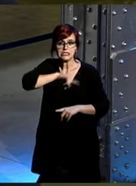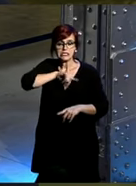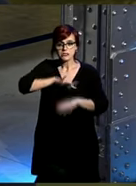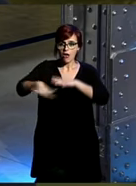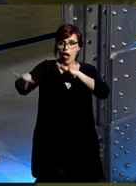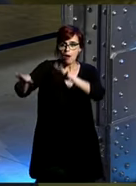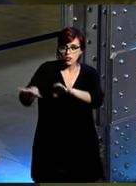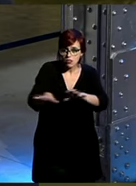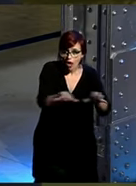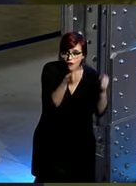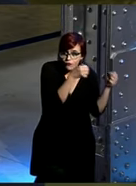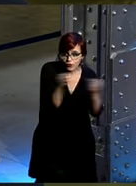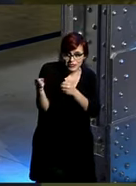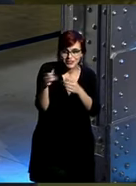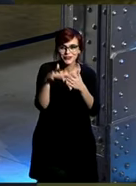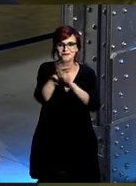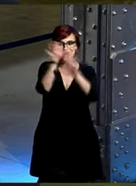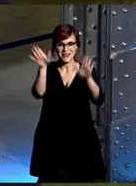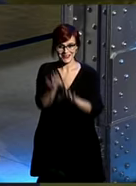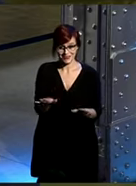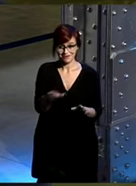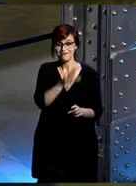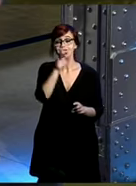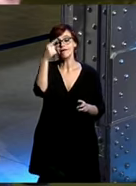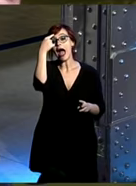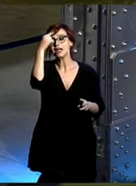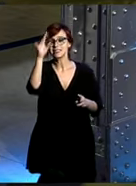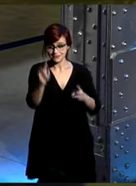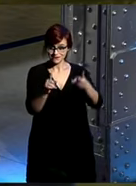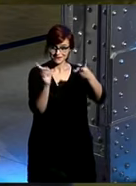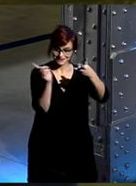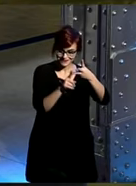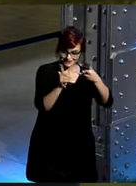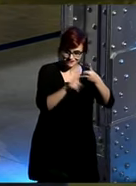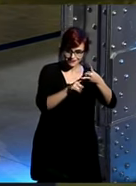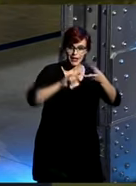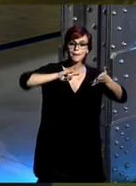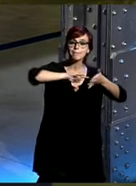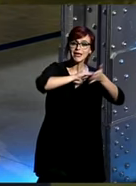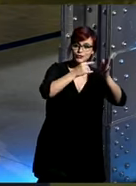aprendizaje. Y ya para acabar, hay un tercero, es el método. He